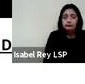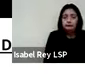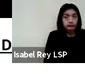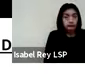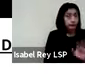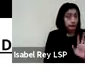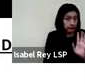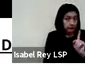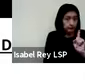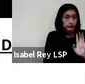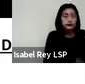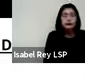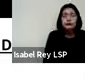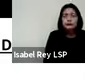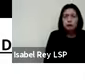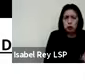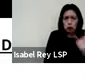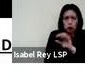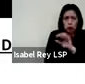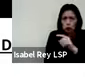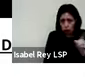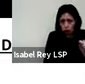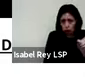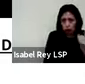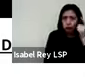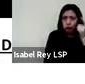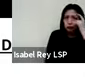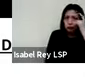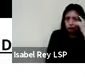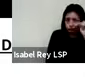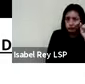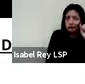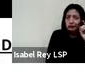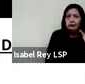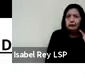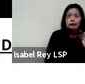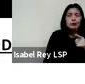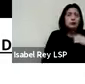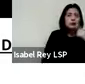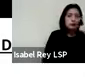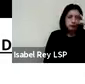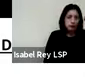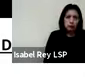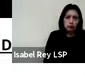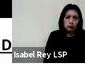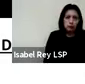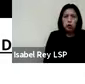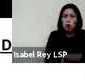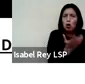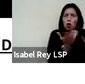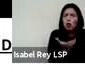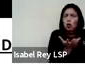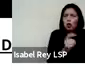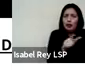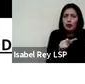Miren, todo esto es sentido común y esto me encantaría que lo memoricen. ¿Dónde